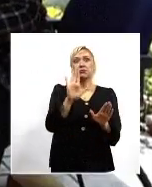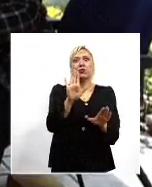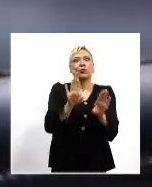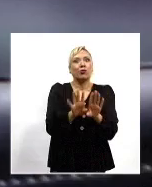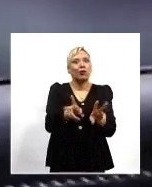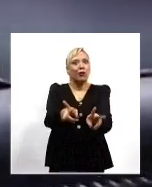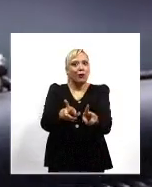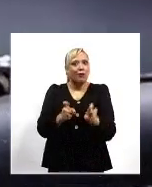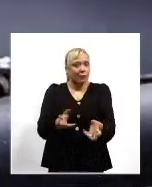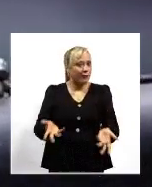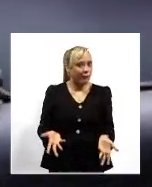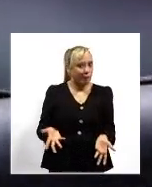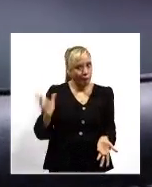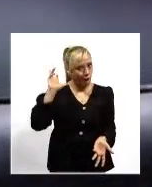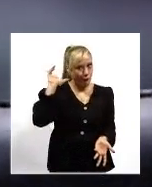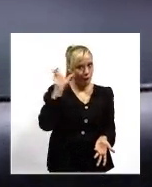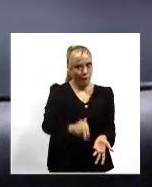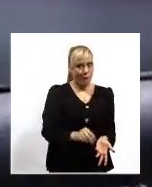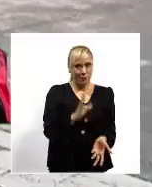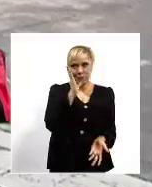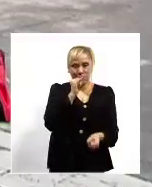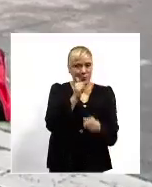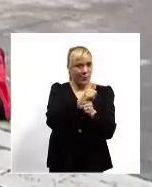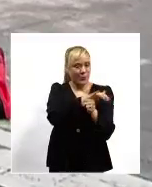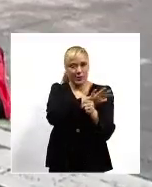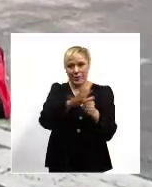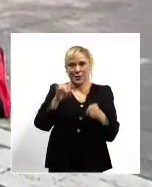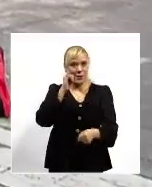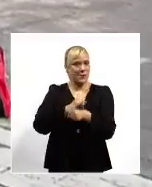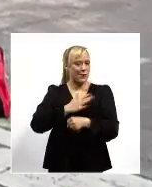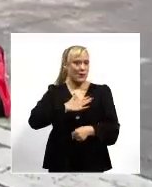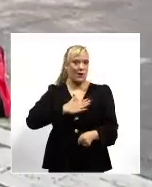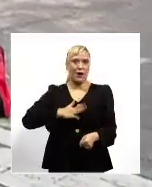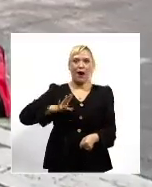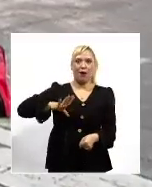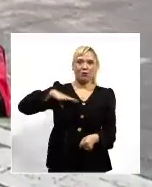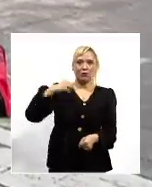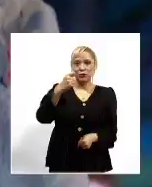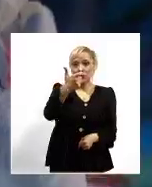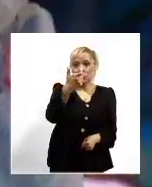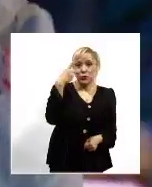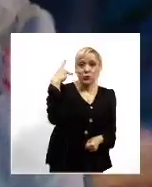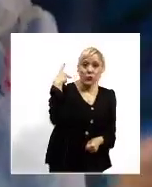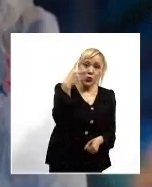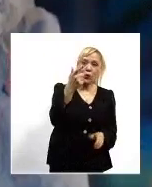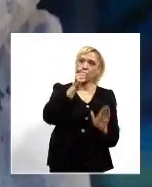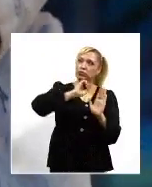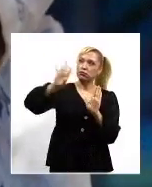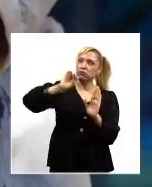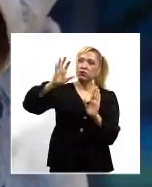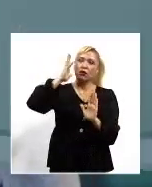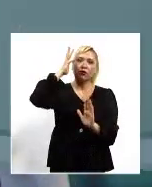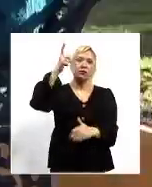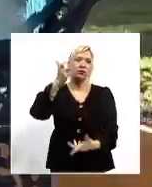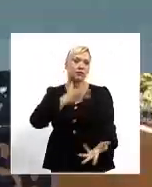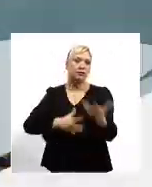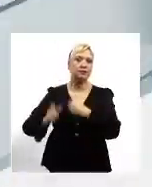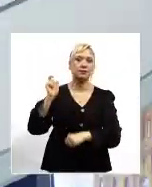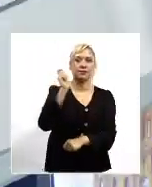disponer de ellas, evitando con ello el manejo arbitrario de las aportaciones del trabajador para la seguridad social.